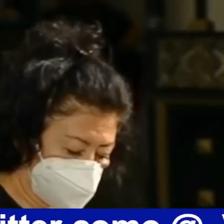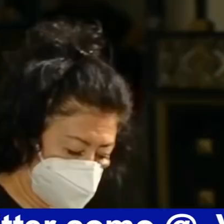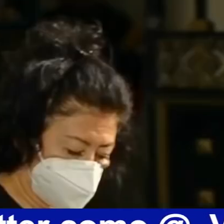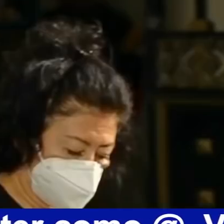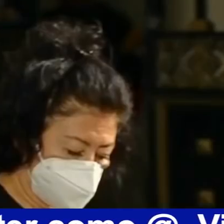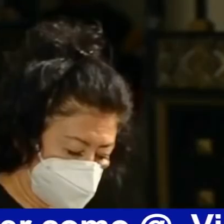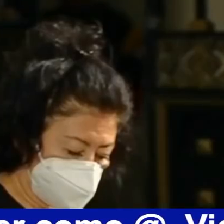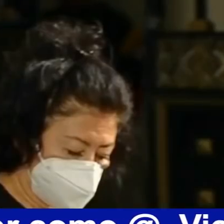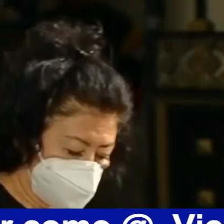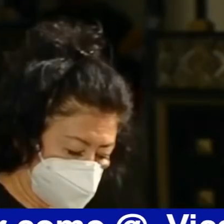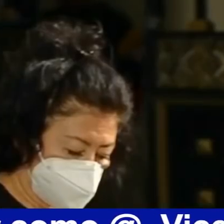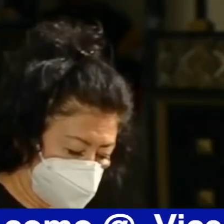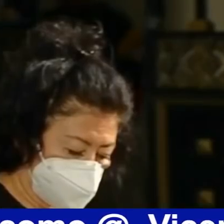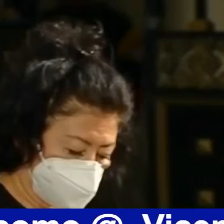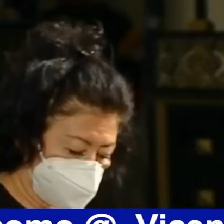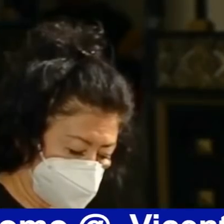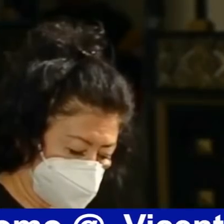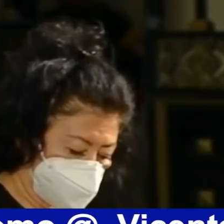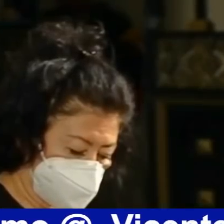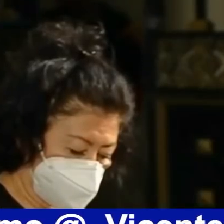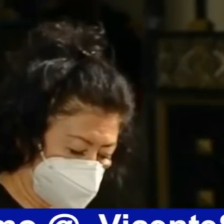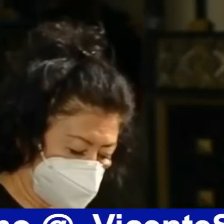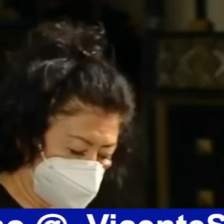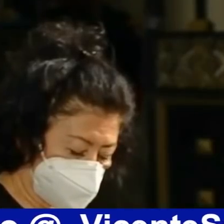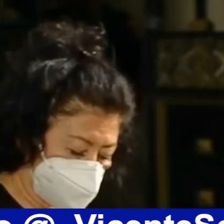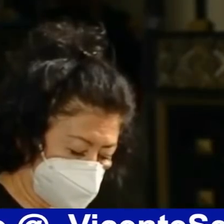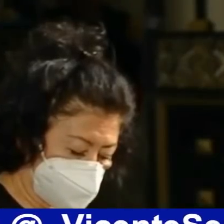el contrato,